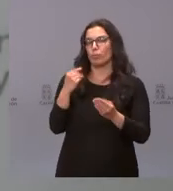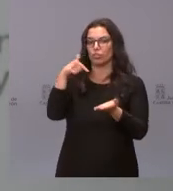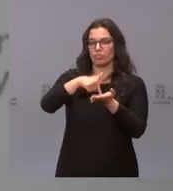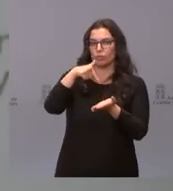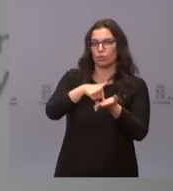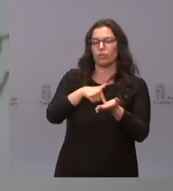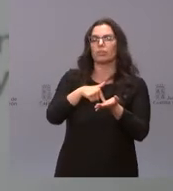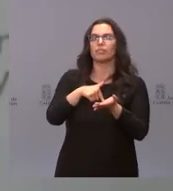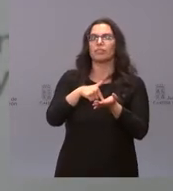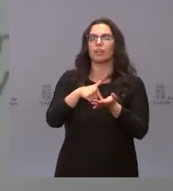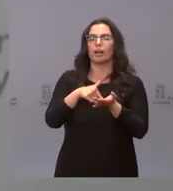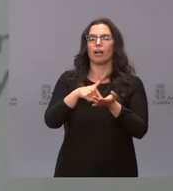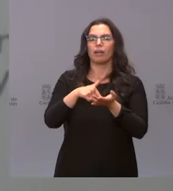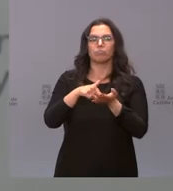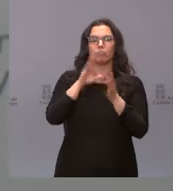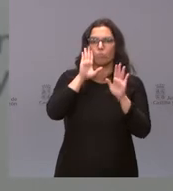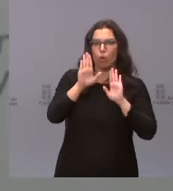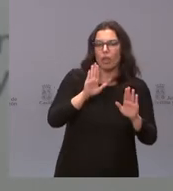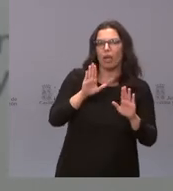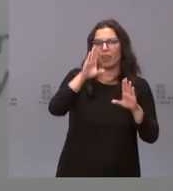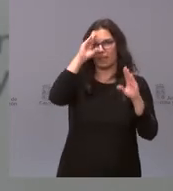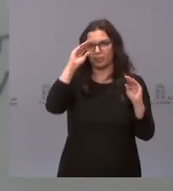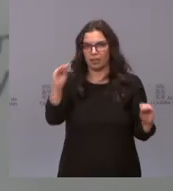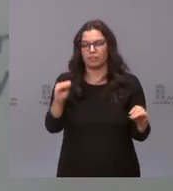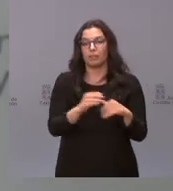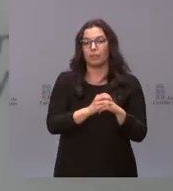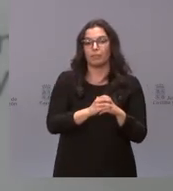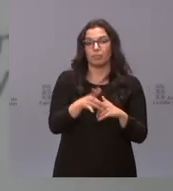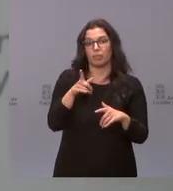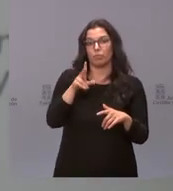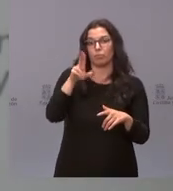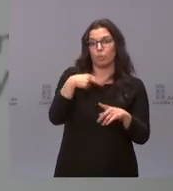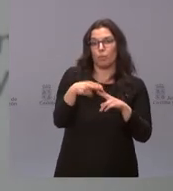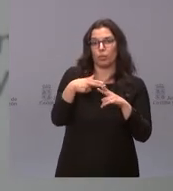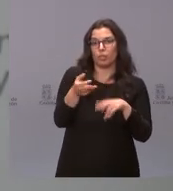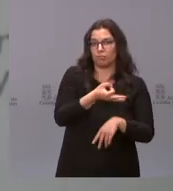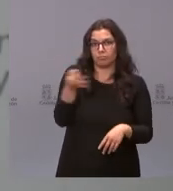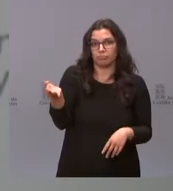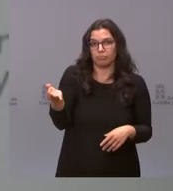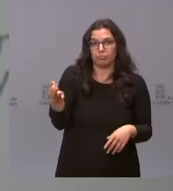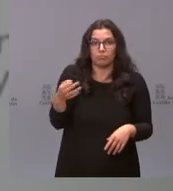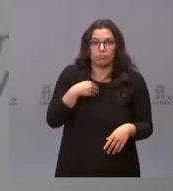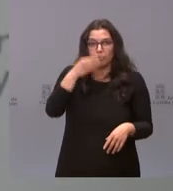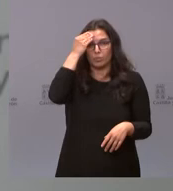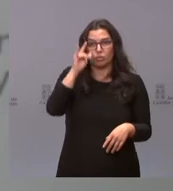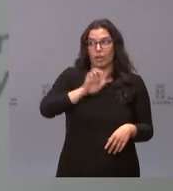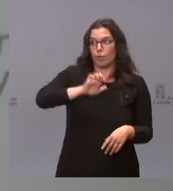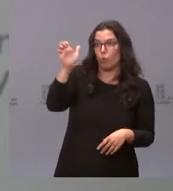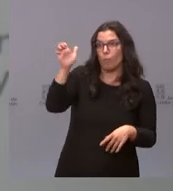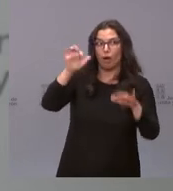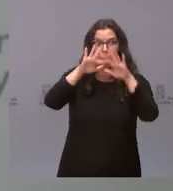moderada yo creo que eso son las políticas que aciertan y que bueno en toda europa y en el mundo